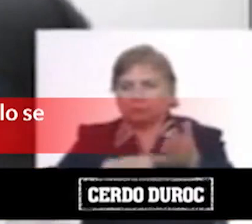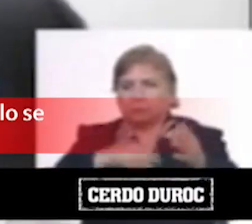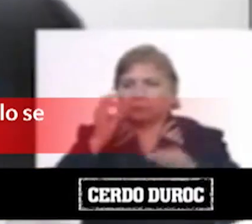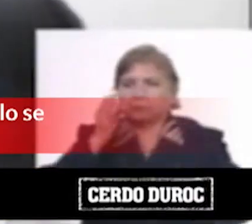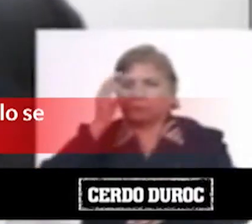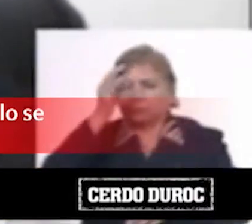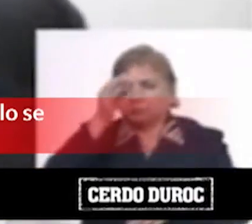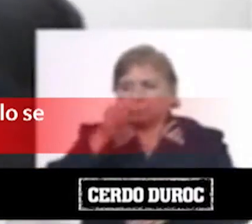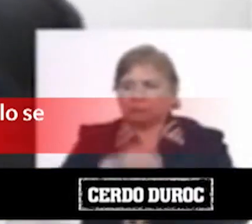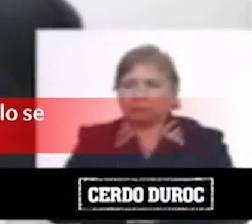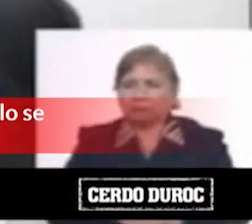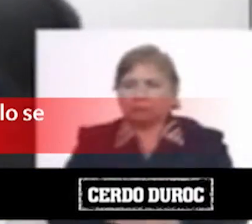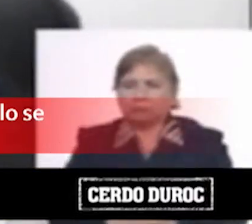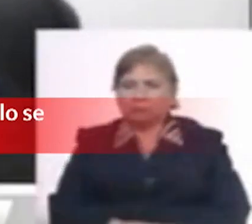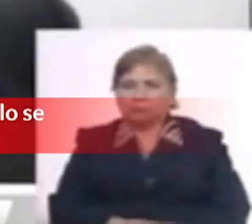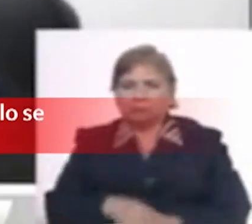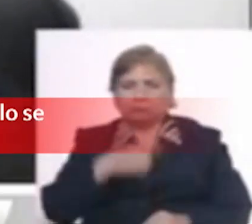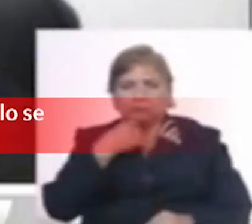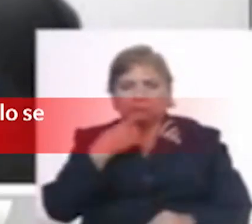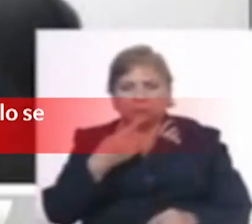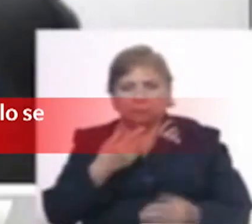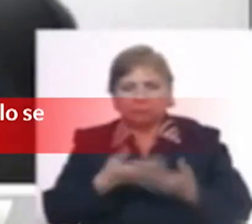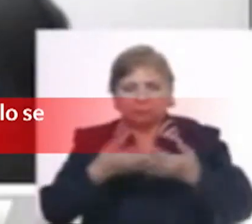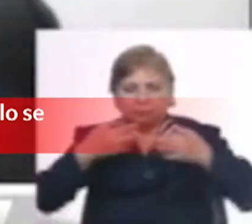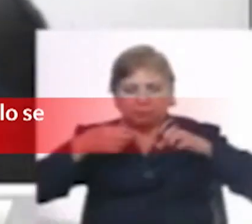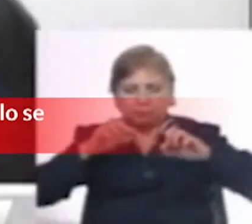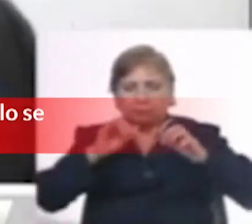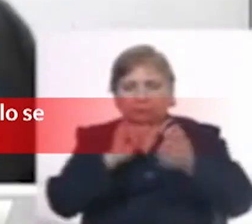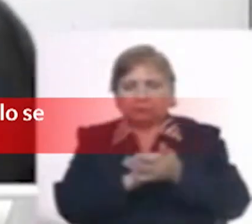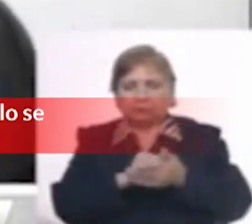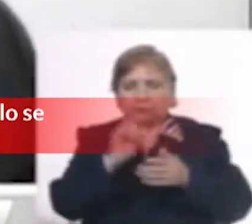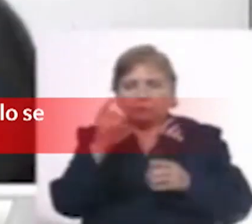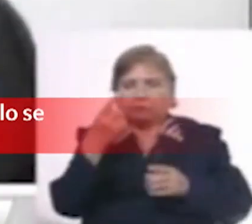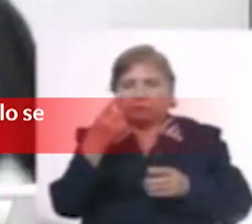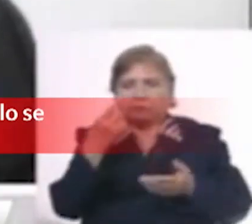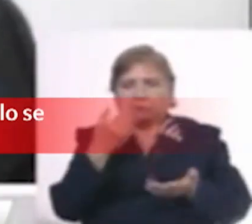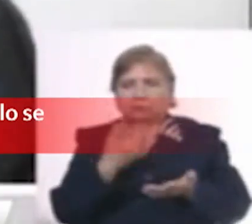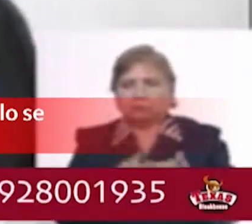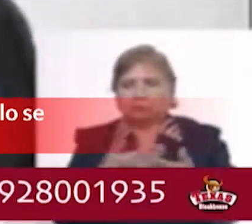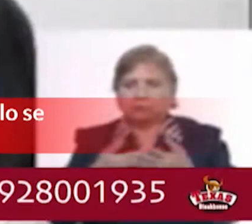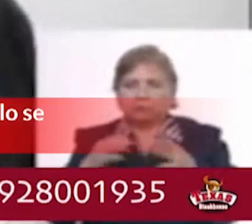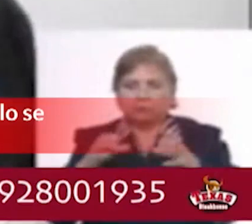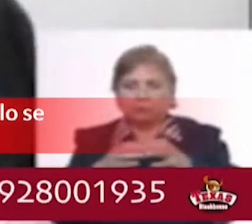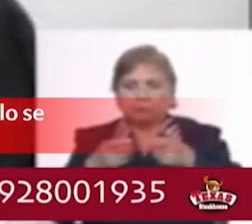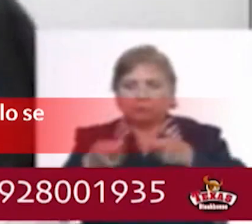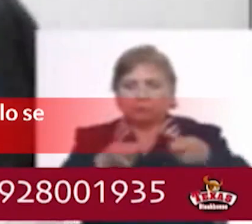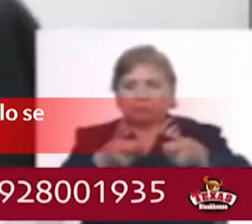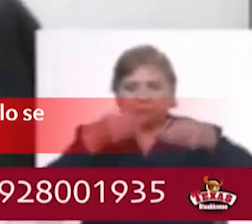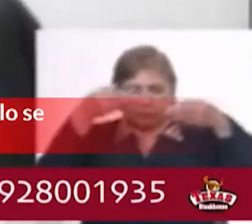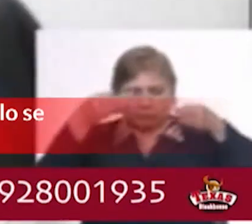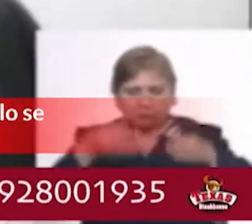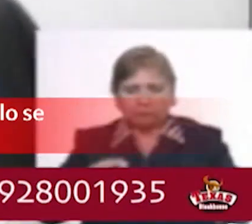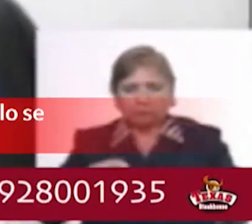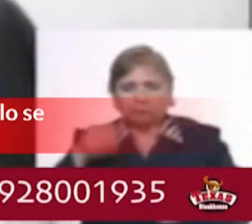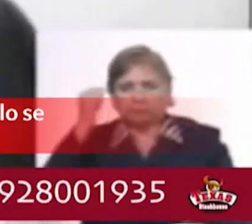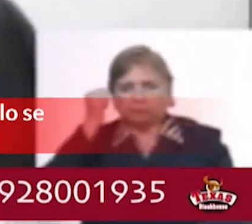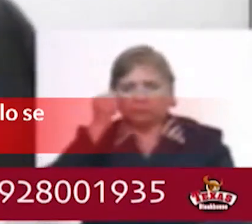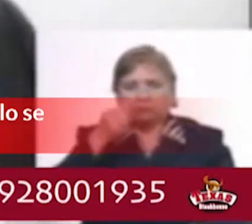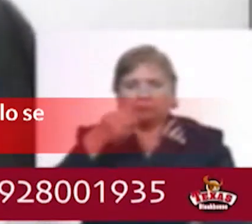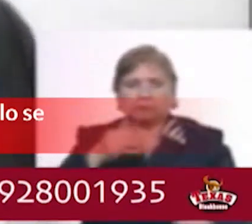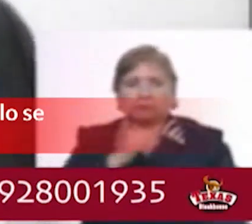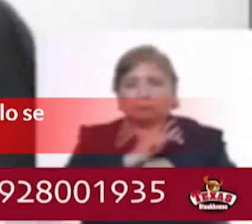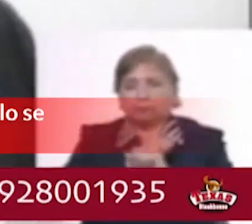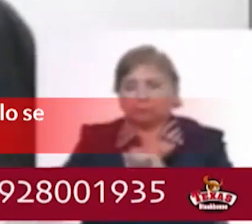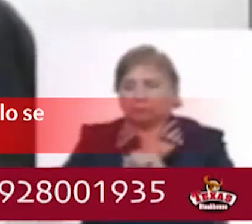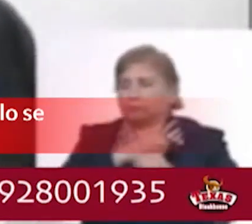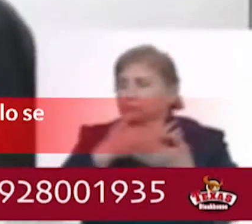posteriores, se nos permita, en primer término, ejercer realmente el derecho a la defensa.